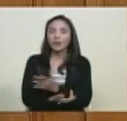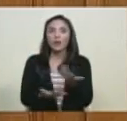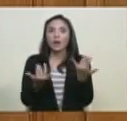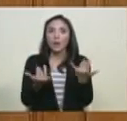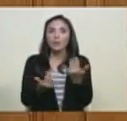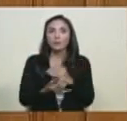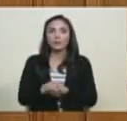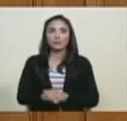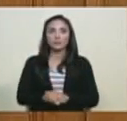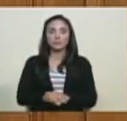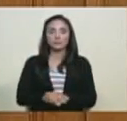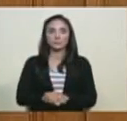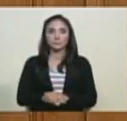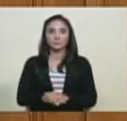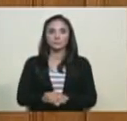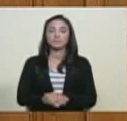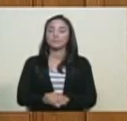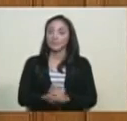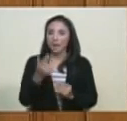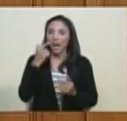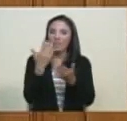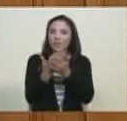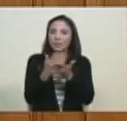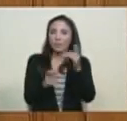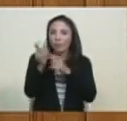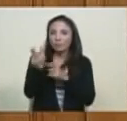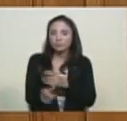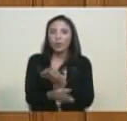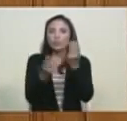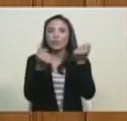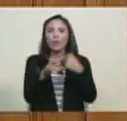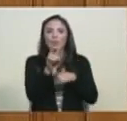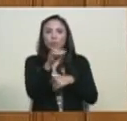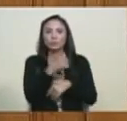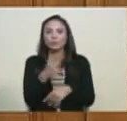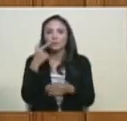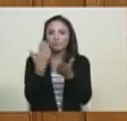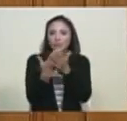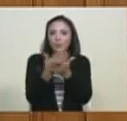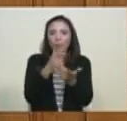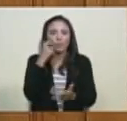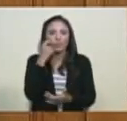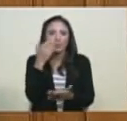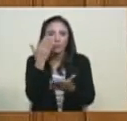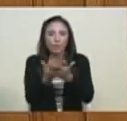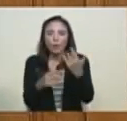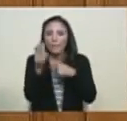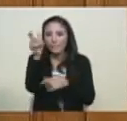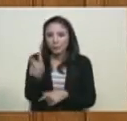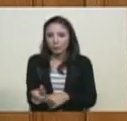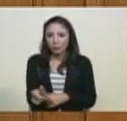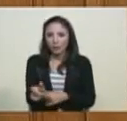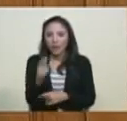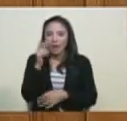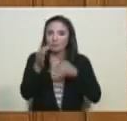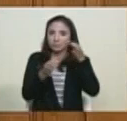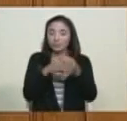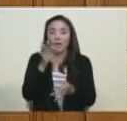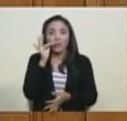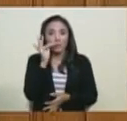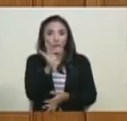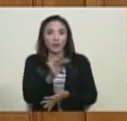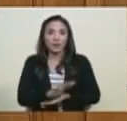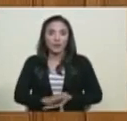otro testimonio número dos. He pedido autorización a la Fiscalía General